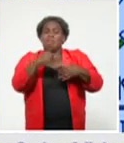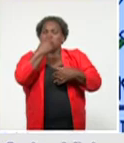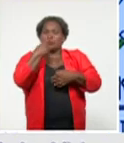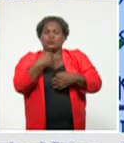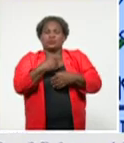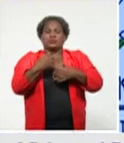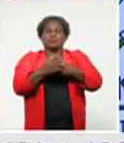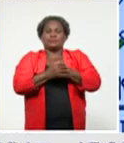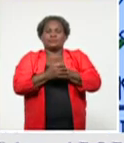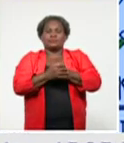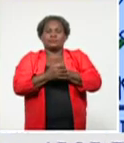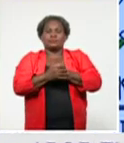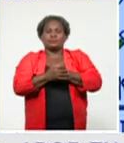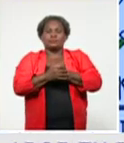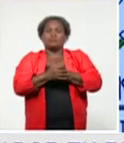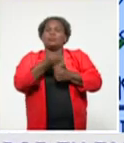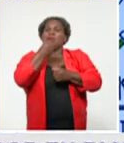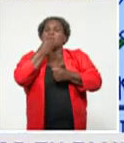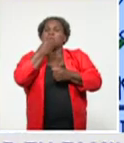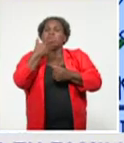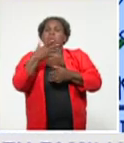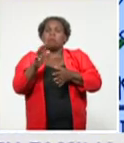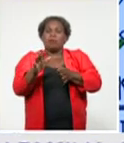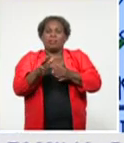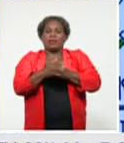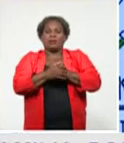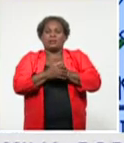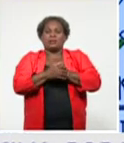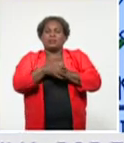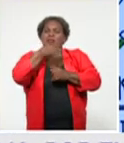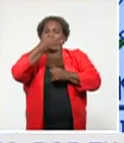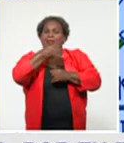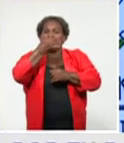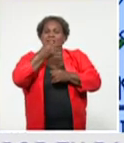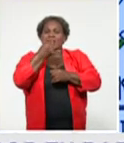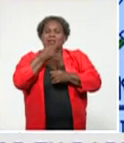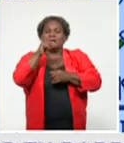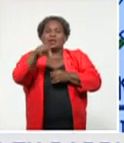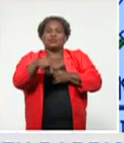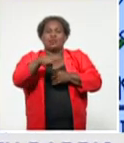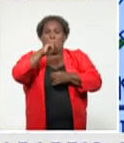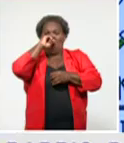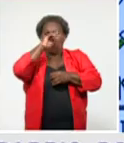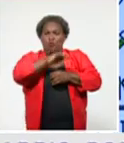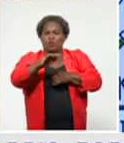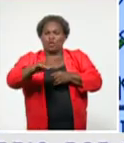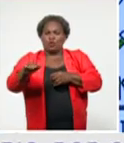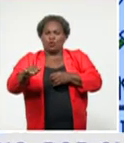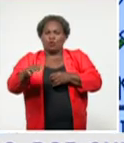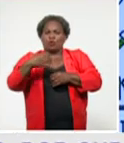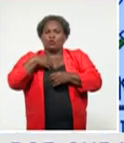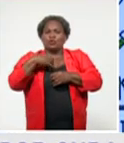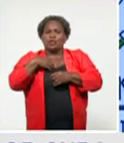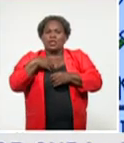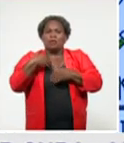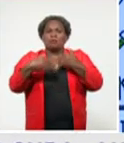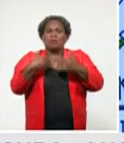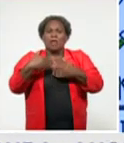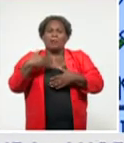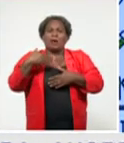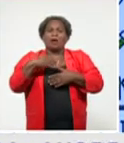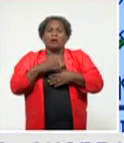siguiente. ¿Podría brindarse una actualización sobre los casos de niños con el síndrome inflamatorio